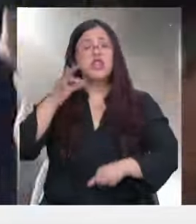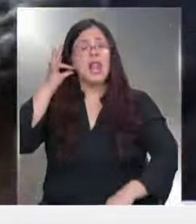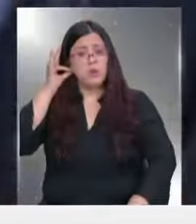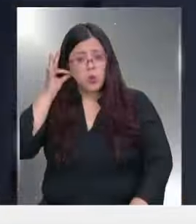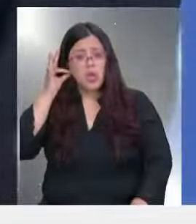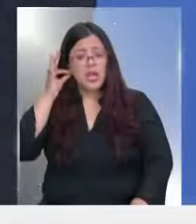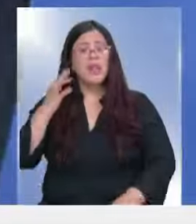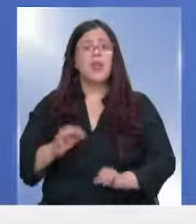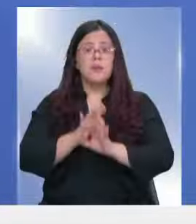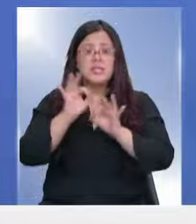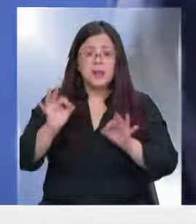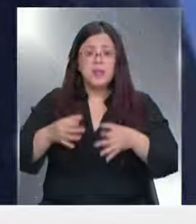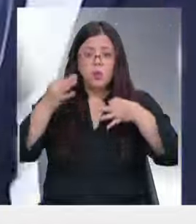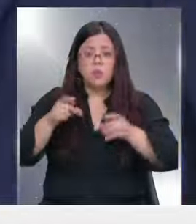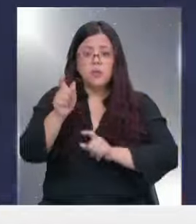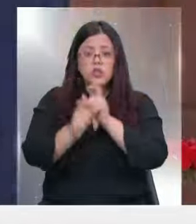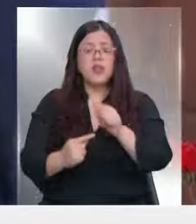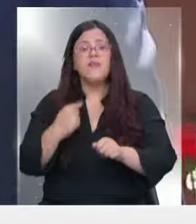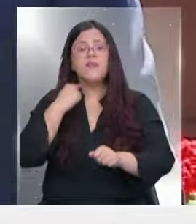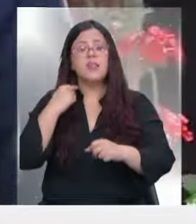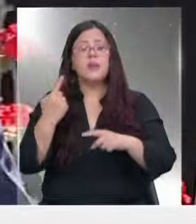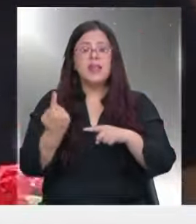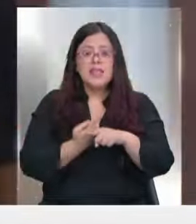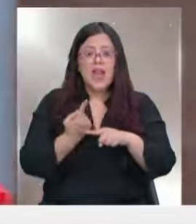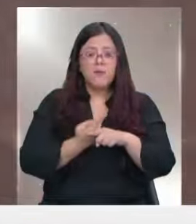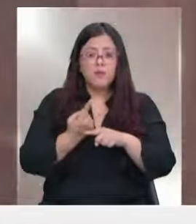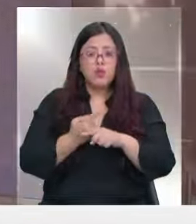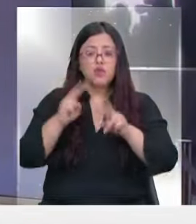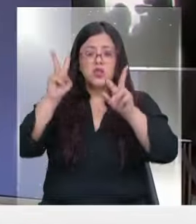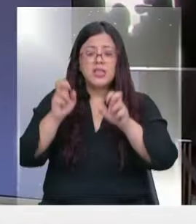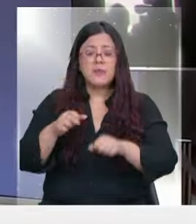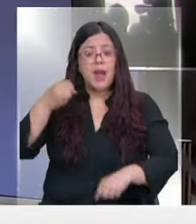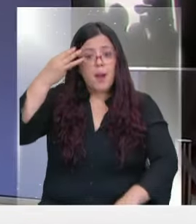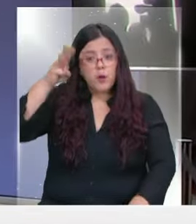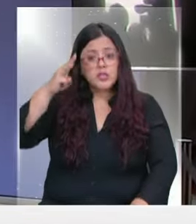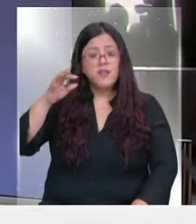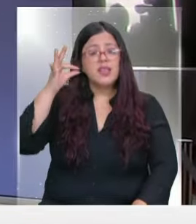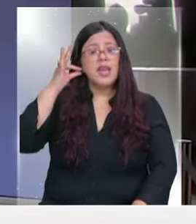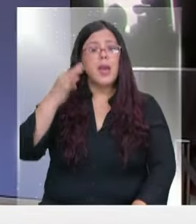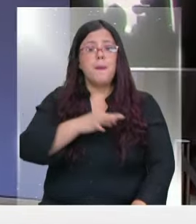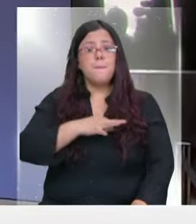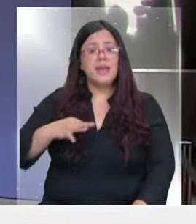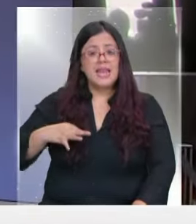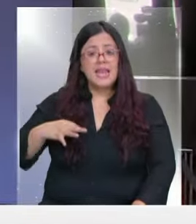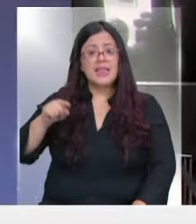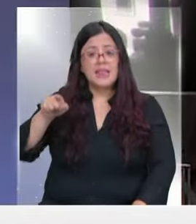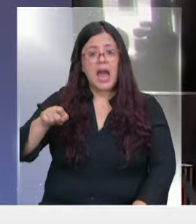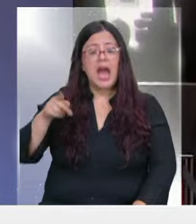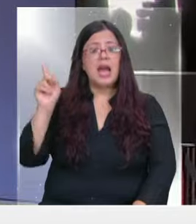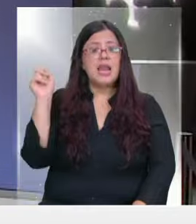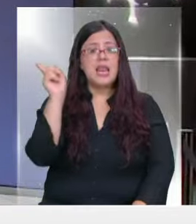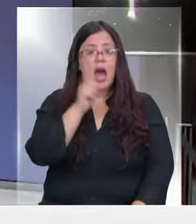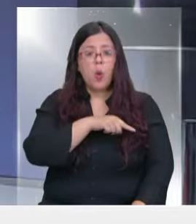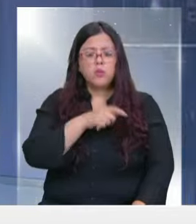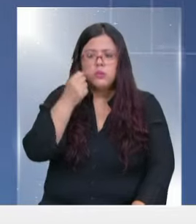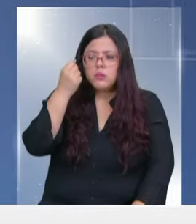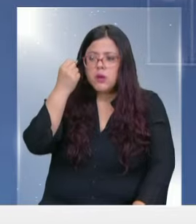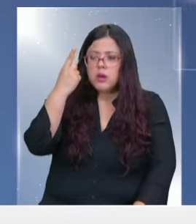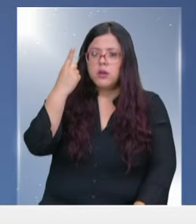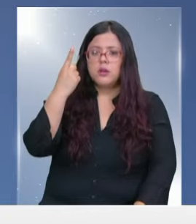mujeres, especialmente cuando son víctimas de abusos. En el caso Monsalve, la ministra de la Mujer fue la última en